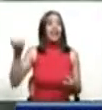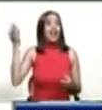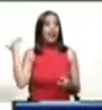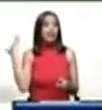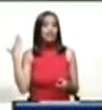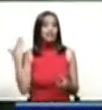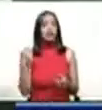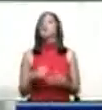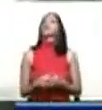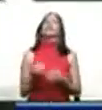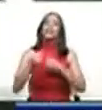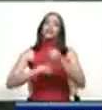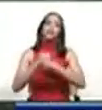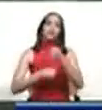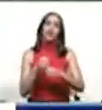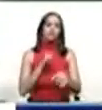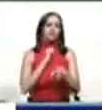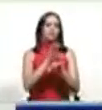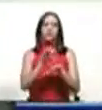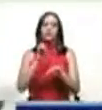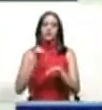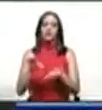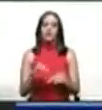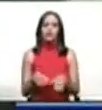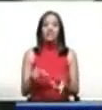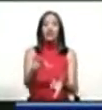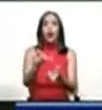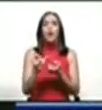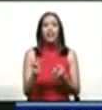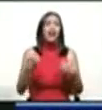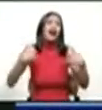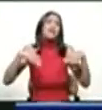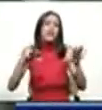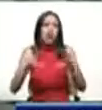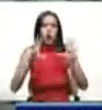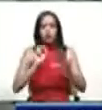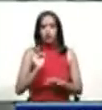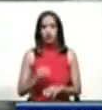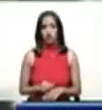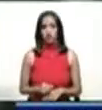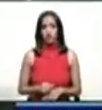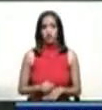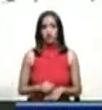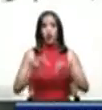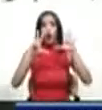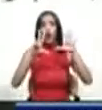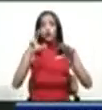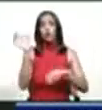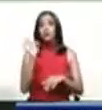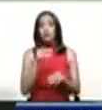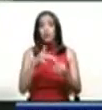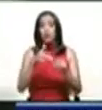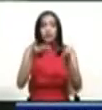explotación indiscriminada y apenas recobraban 8%. Del petróleo que estaba allí, lo cual era